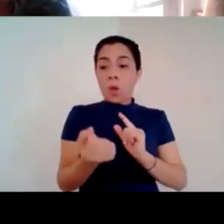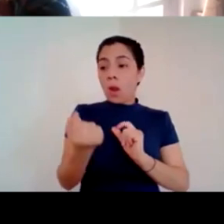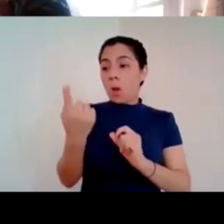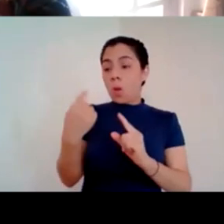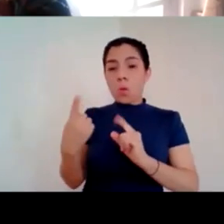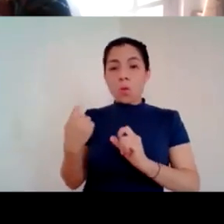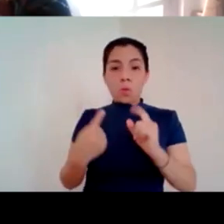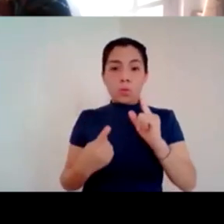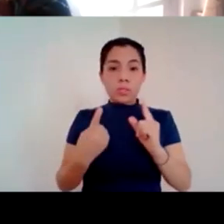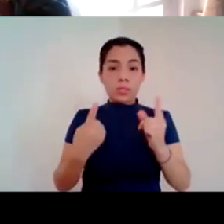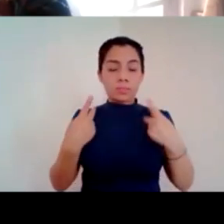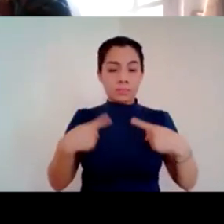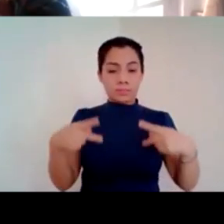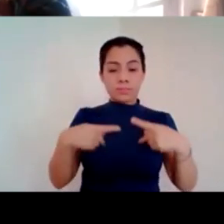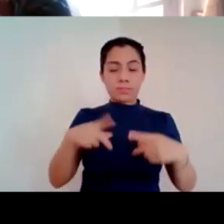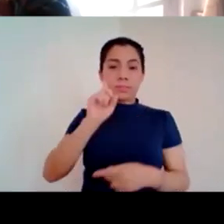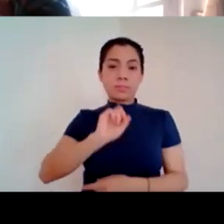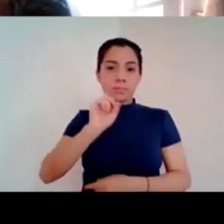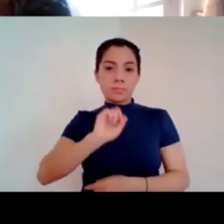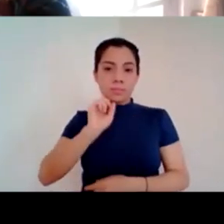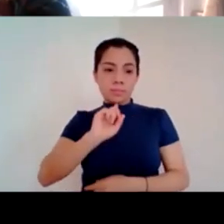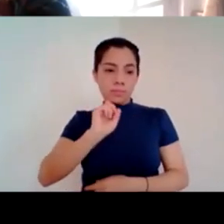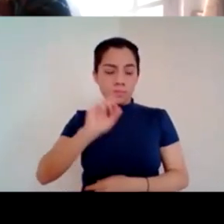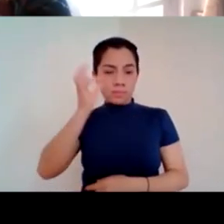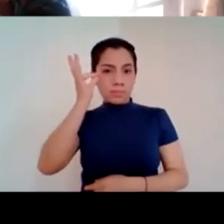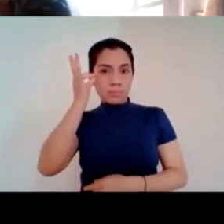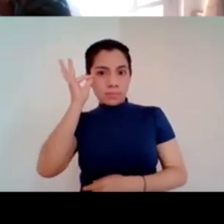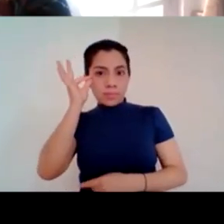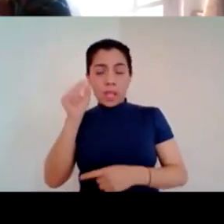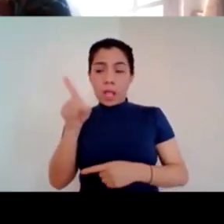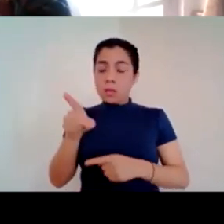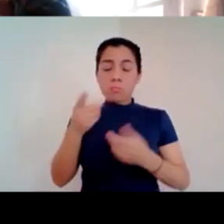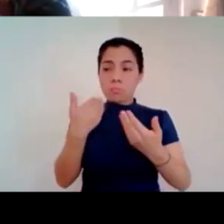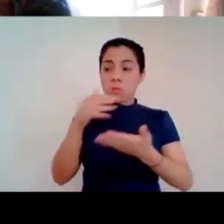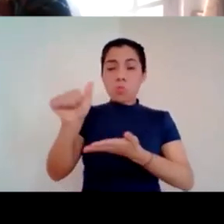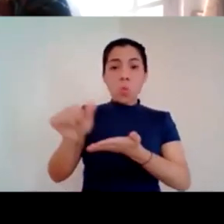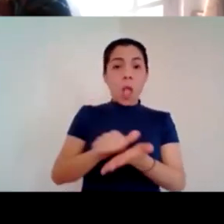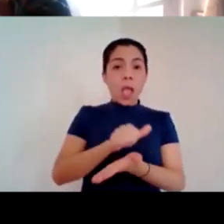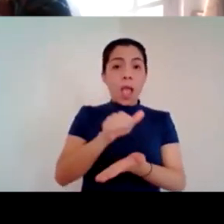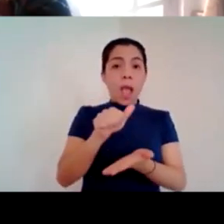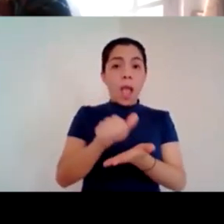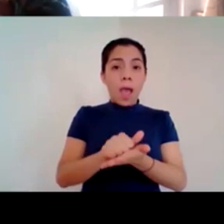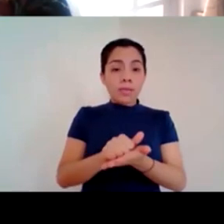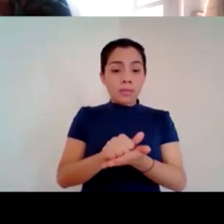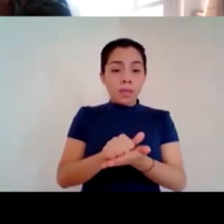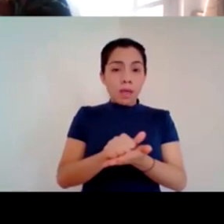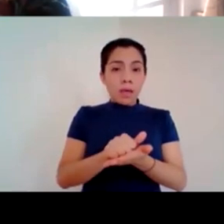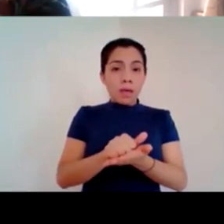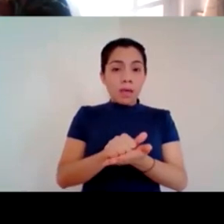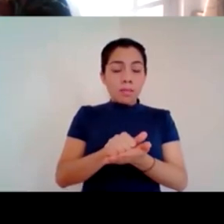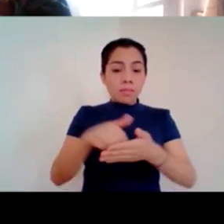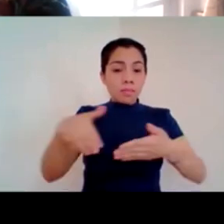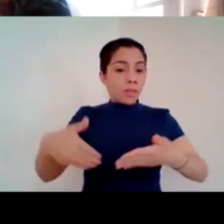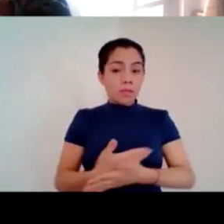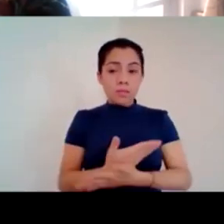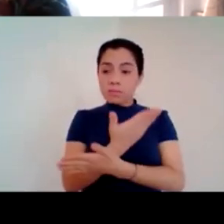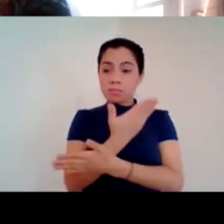a mí mi padre nunca me firmó pero yo existo y eso es lo que cuenta yo puedo pelear por mí misma